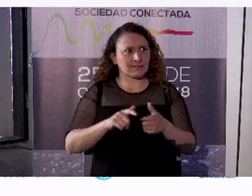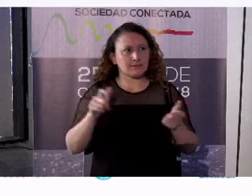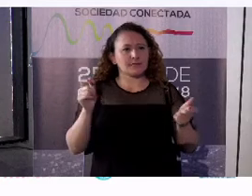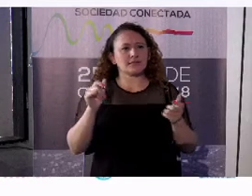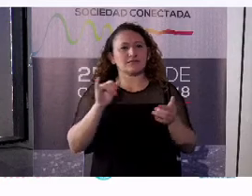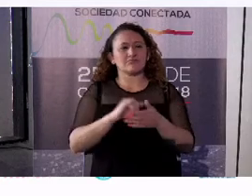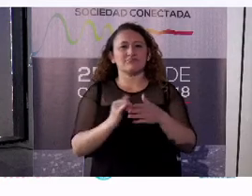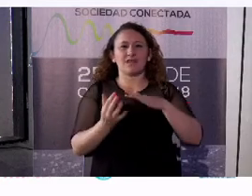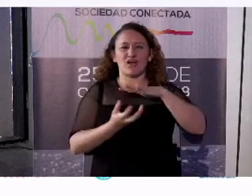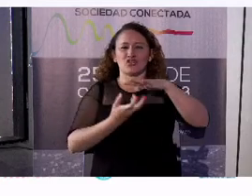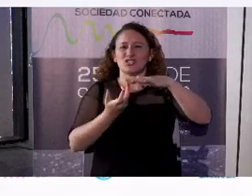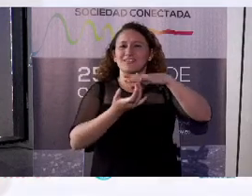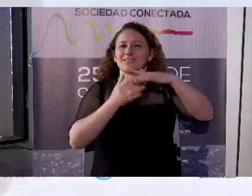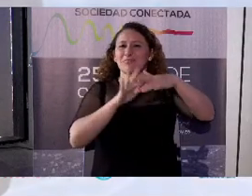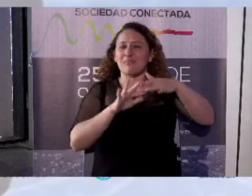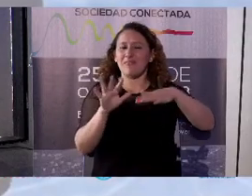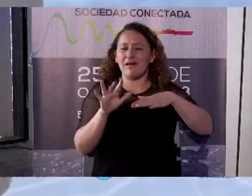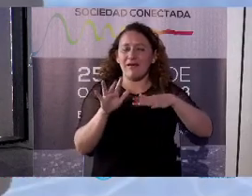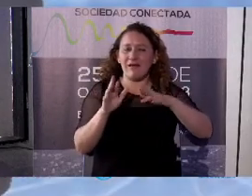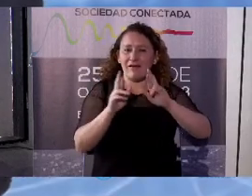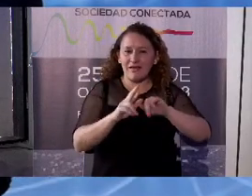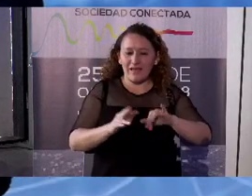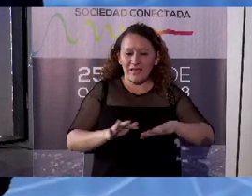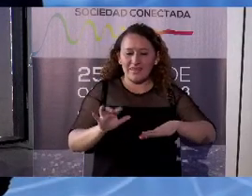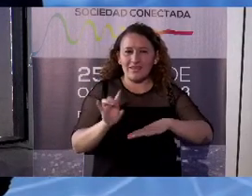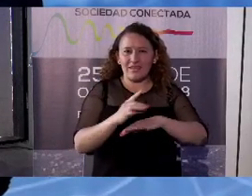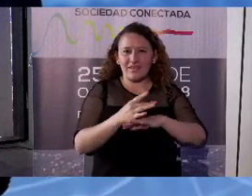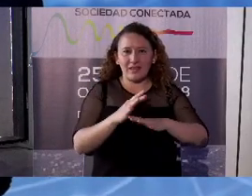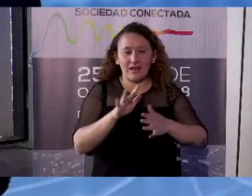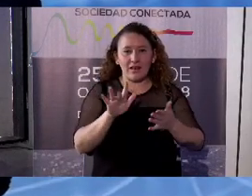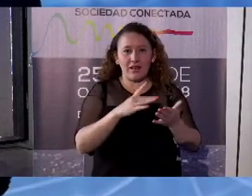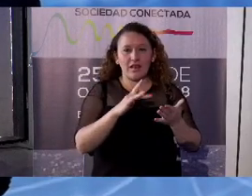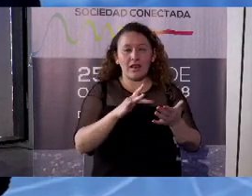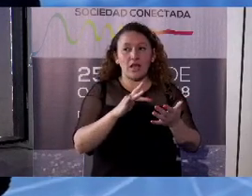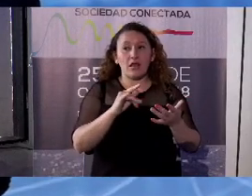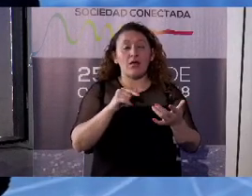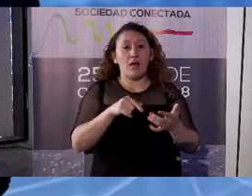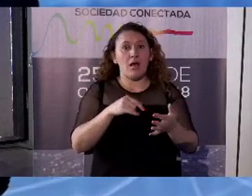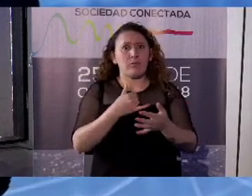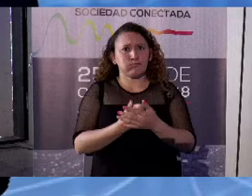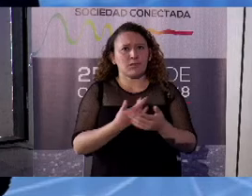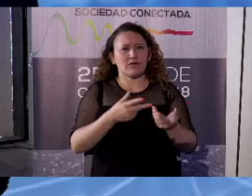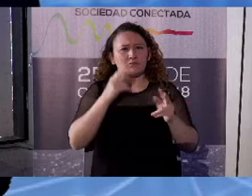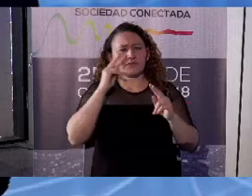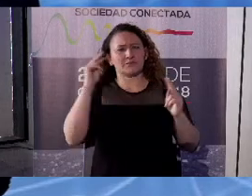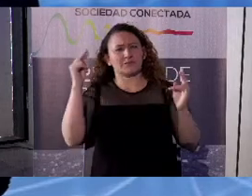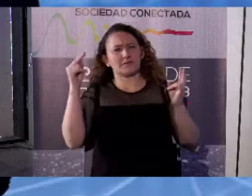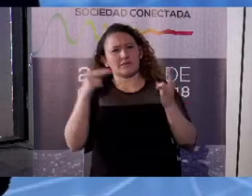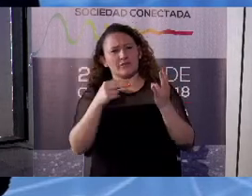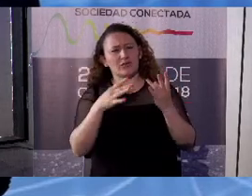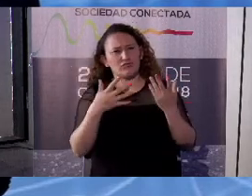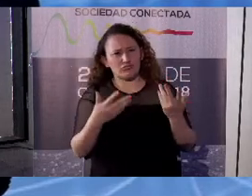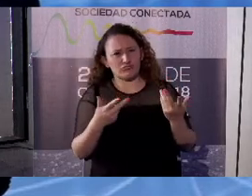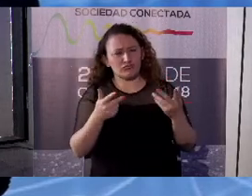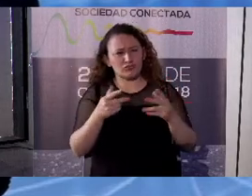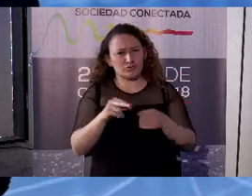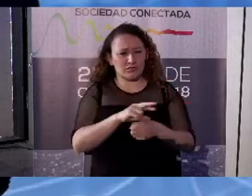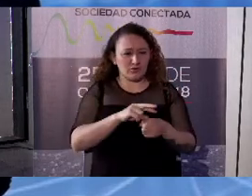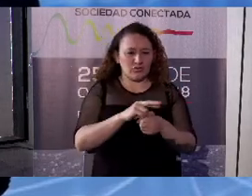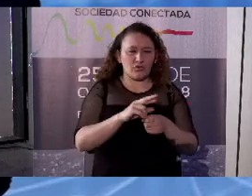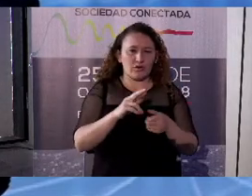el ecosistema digital y aquí es importante desde la perspectiva regional y como y como continente o